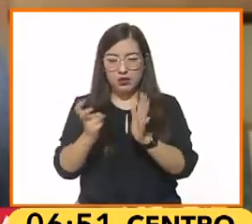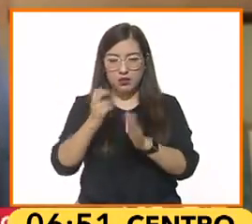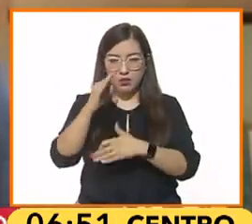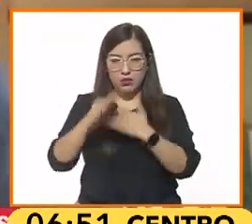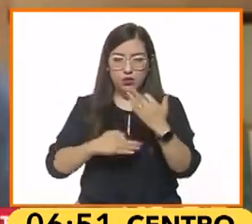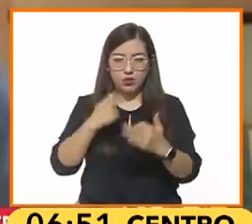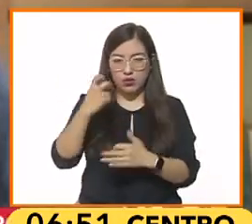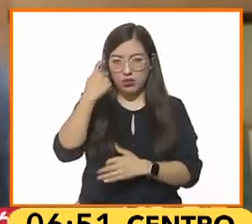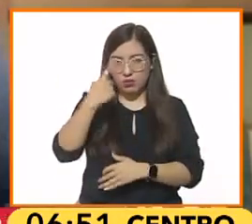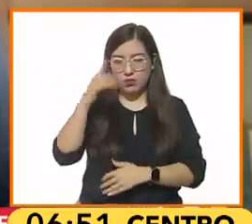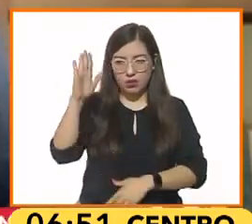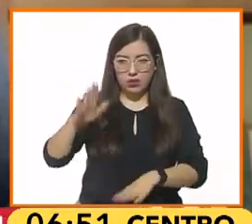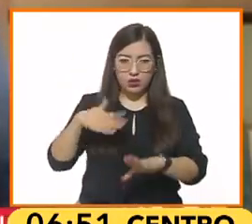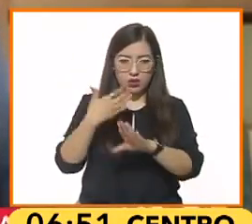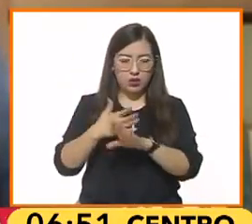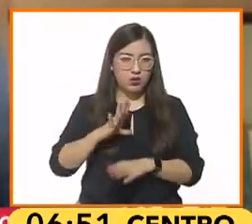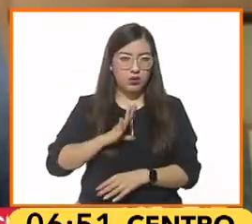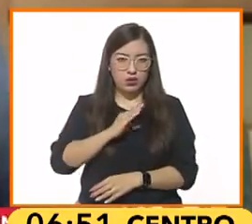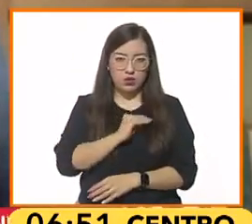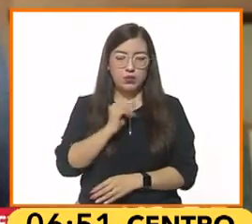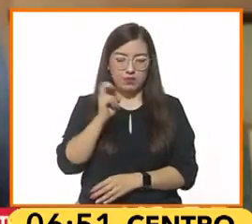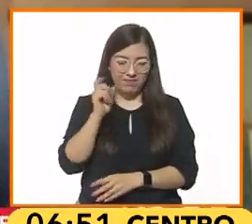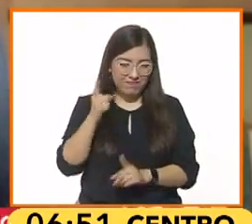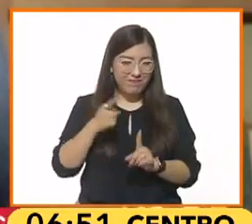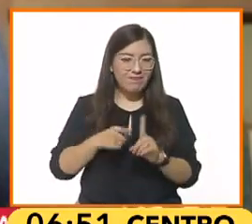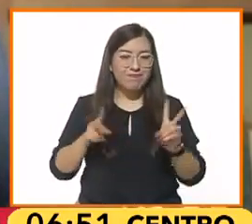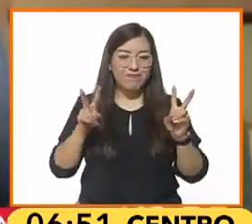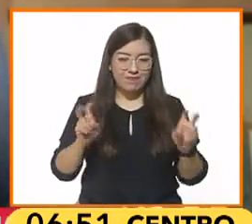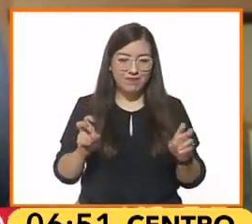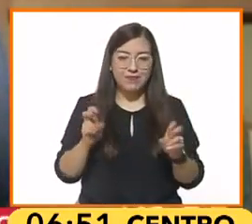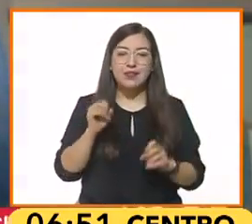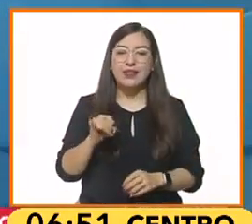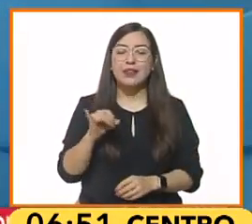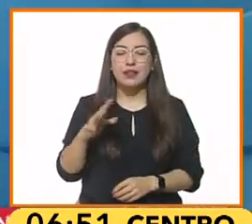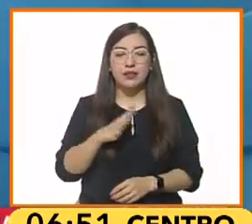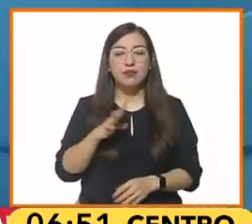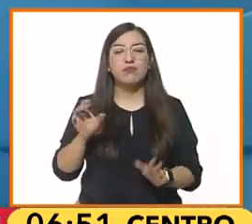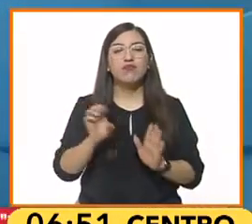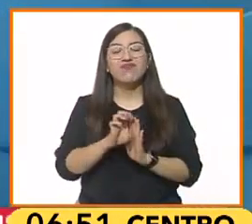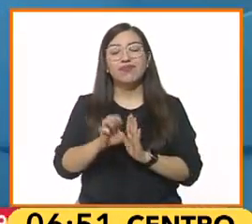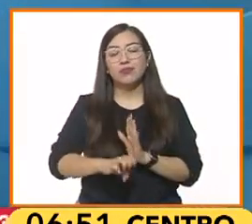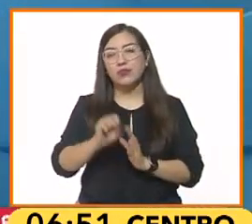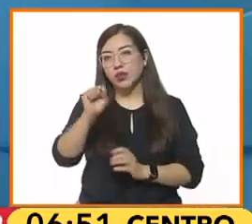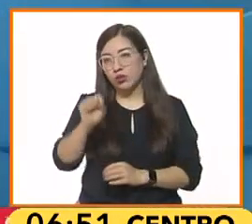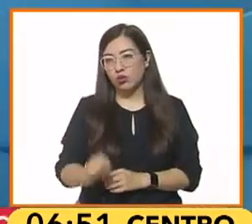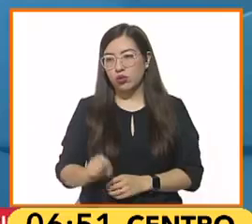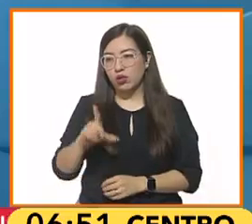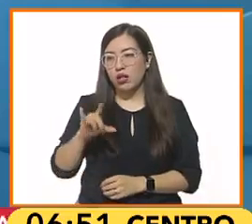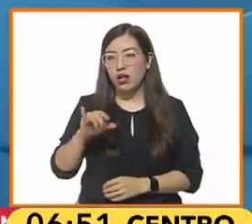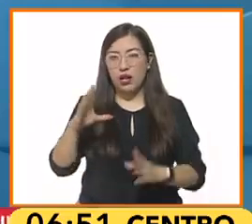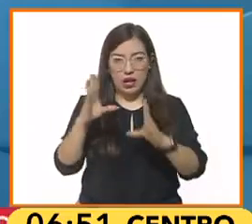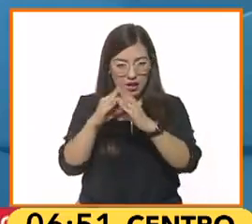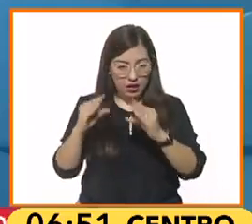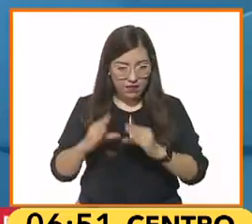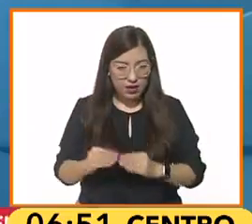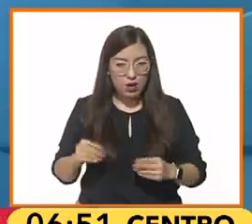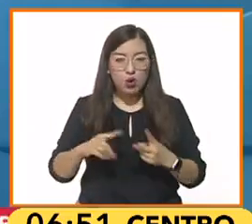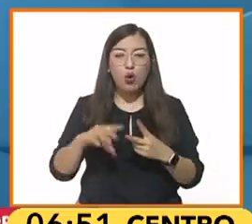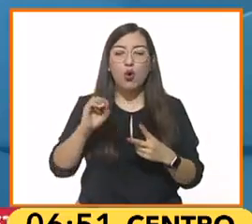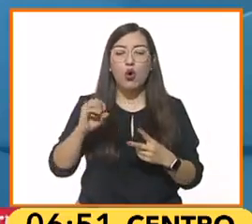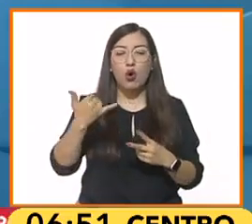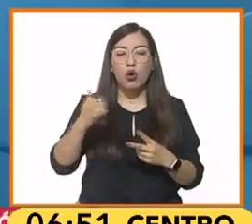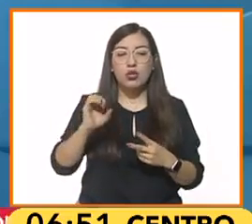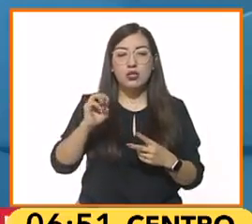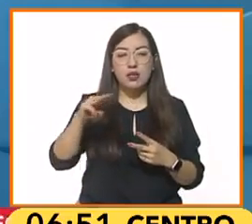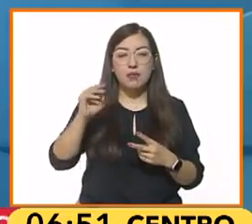los palestinos. Esa es la verdadera cuestión que tenemos ahí, tal como lo podremos tener en el sur del Líbano o en Yemen en caso de que se llegue a reconstruir después con el